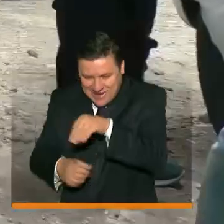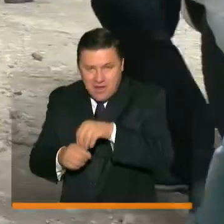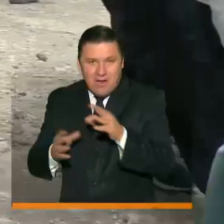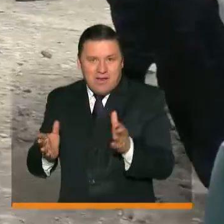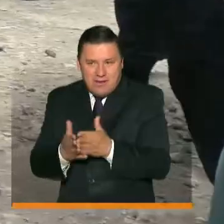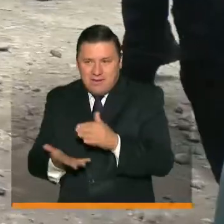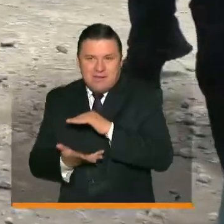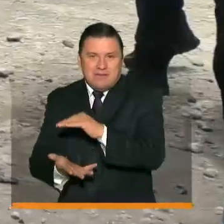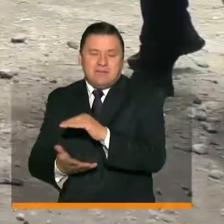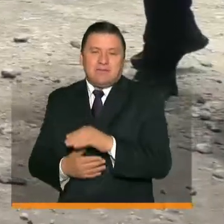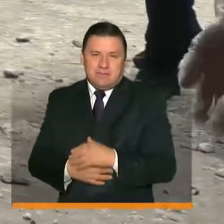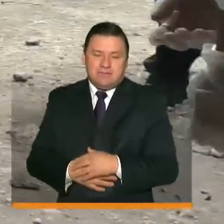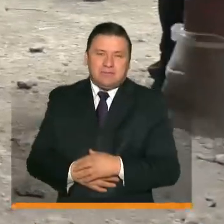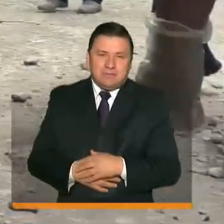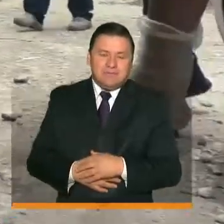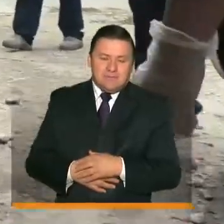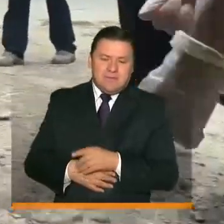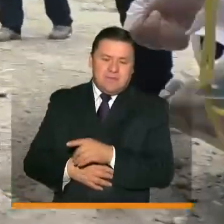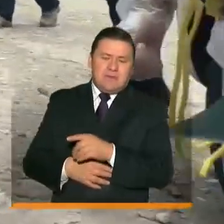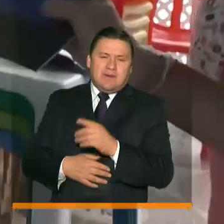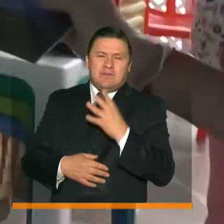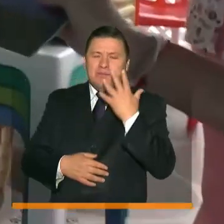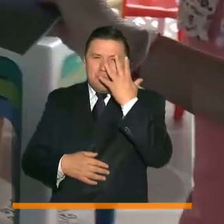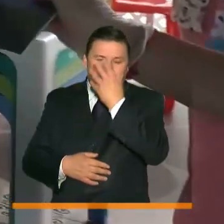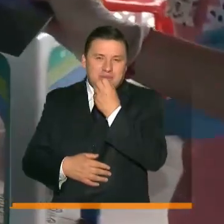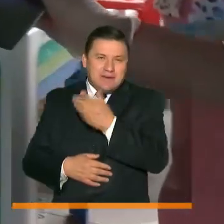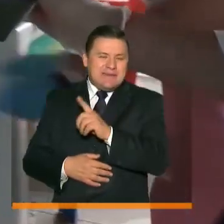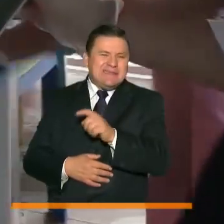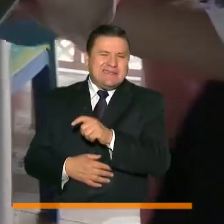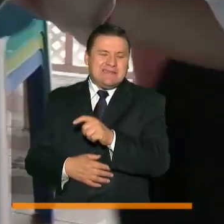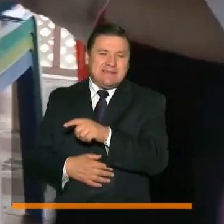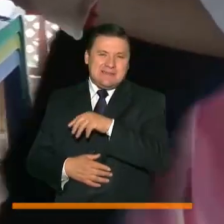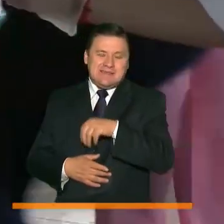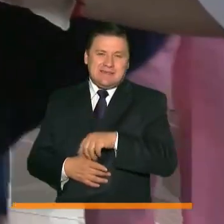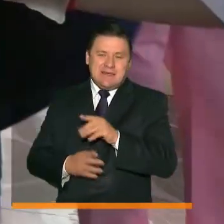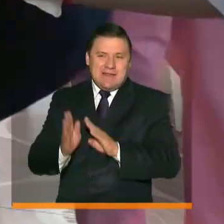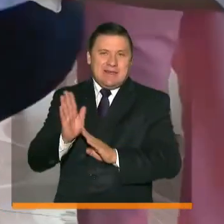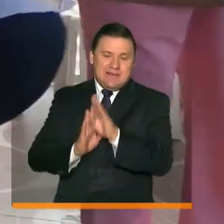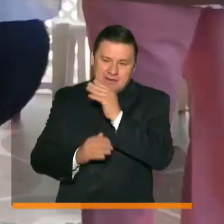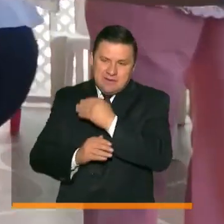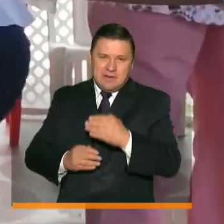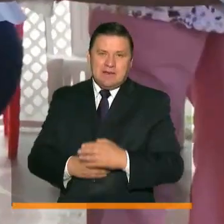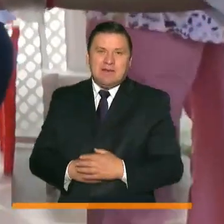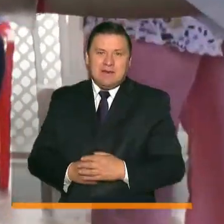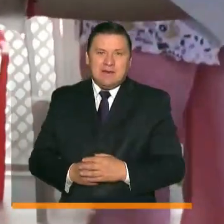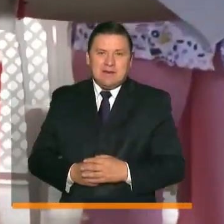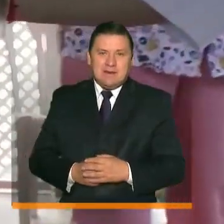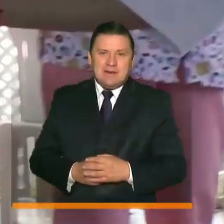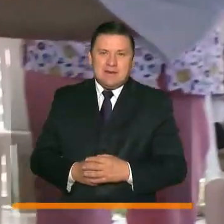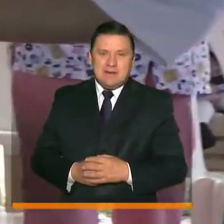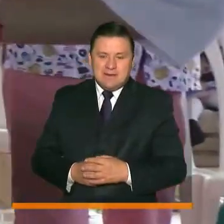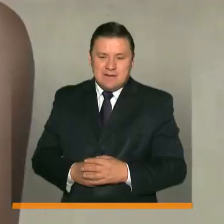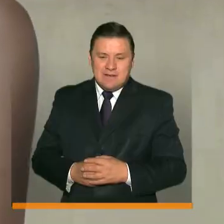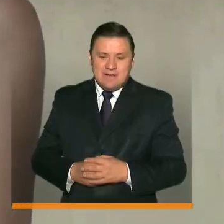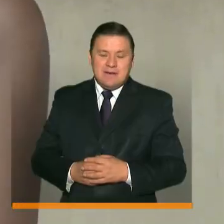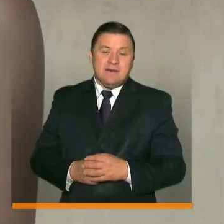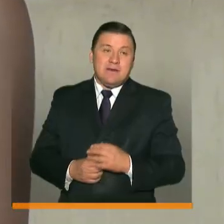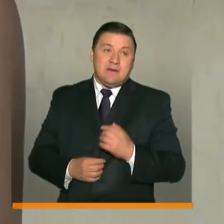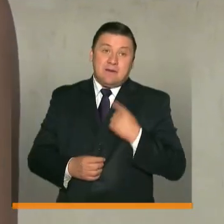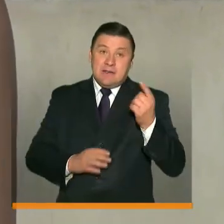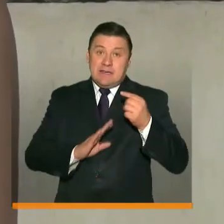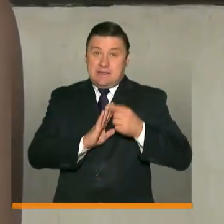esa capacidad emocional que es tan necesaria en el desarrollo del niño. La primera